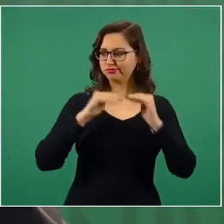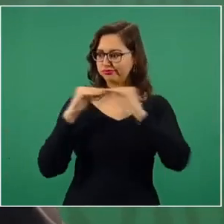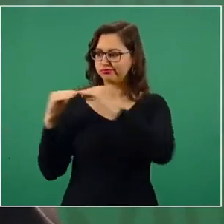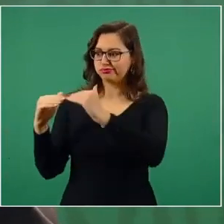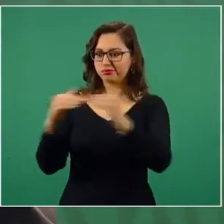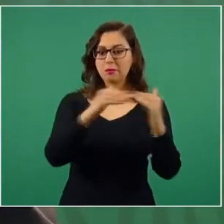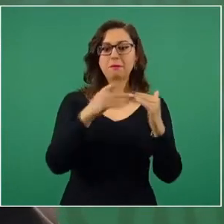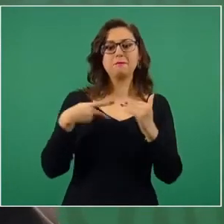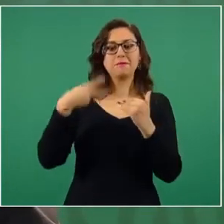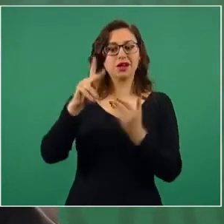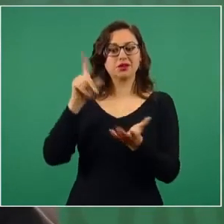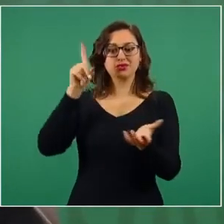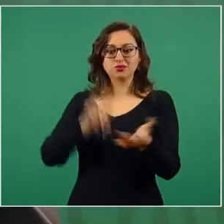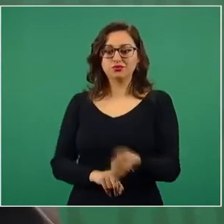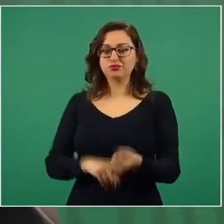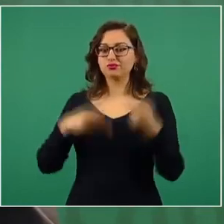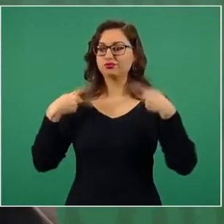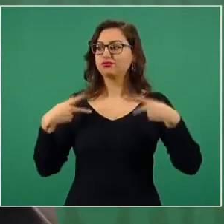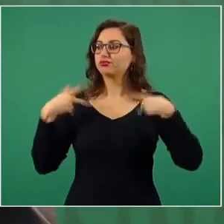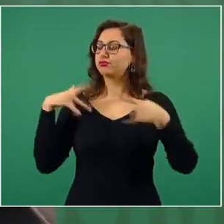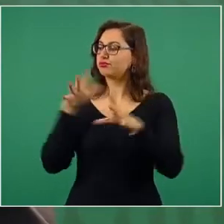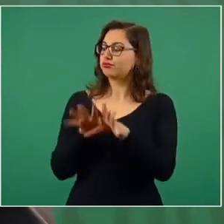y así se ha